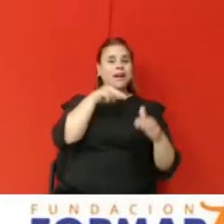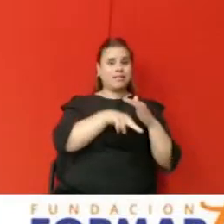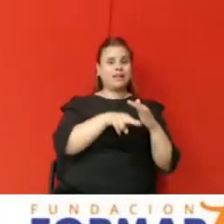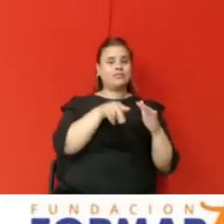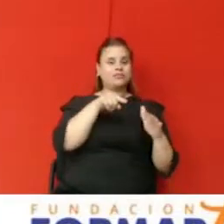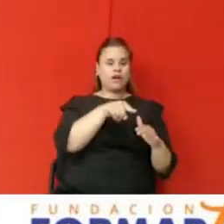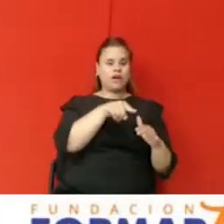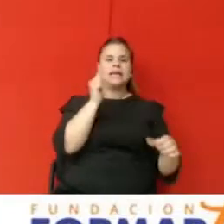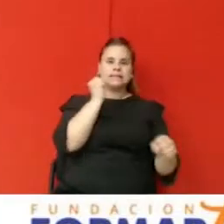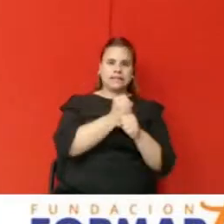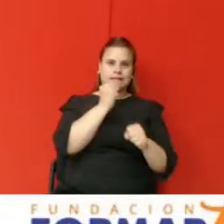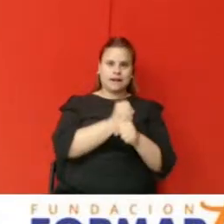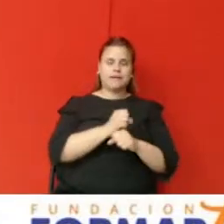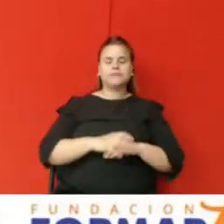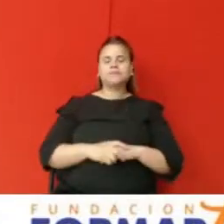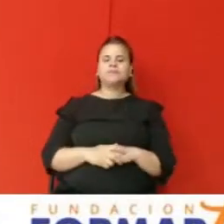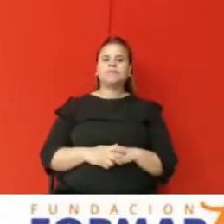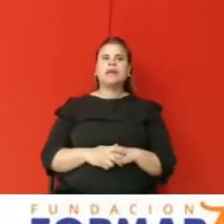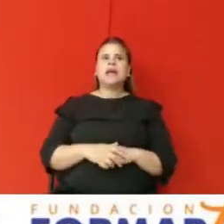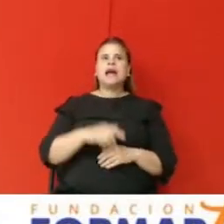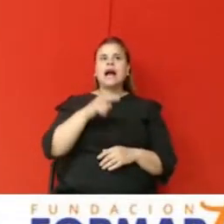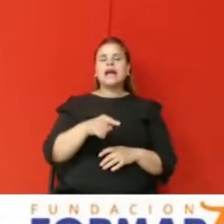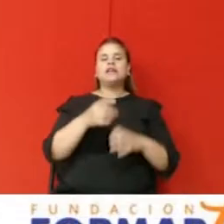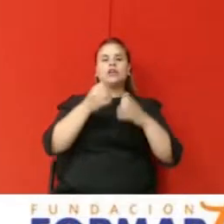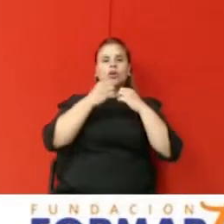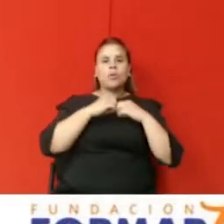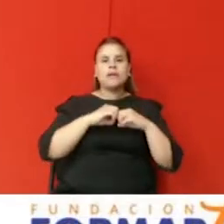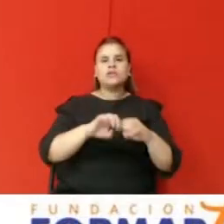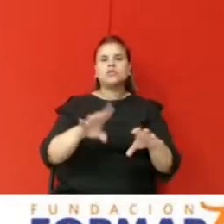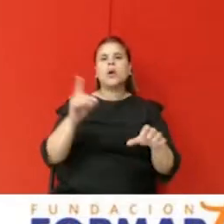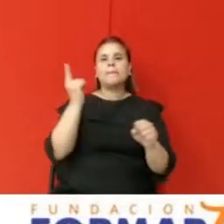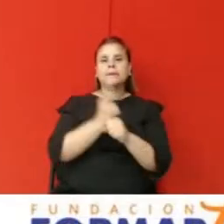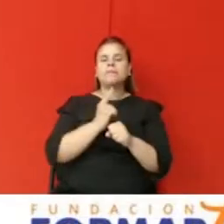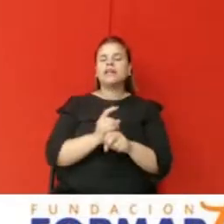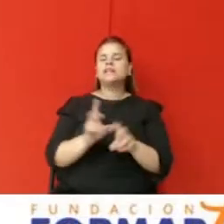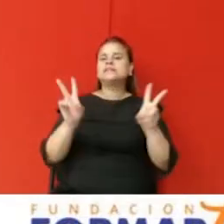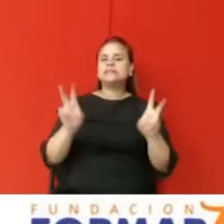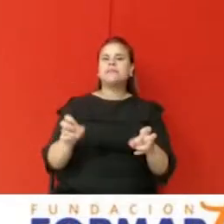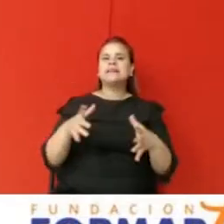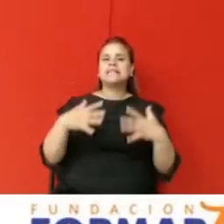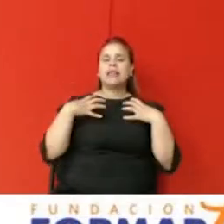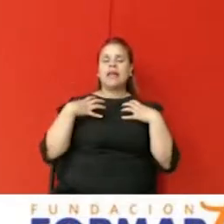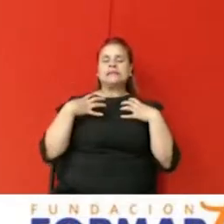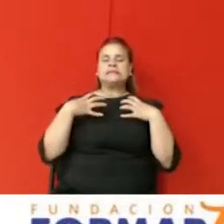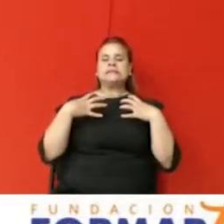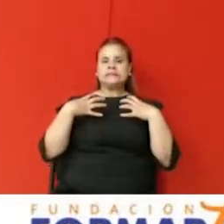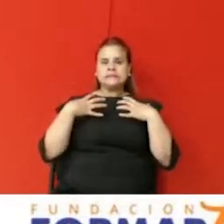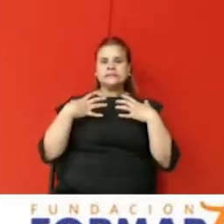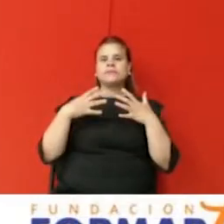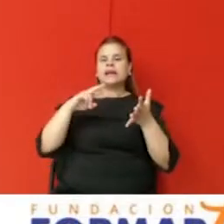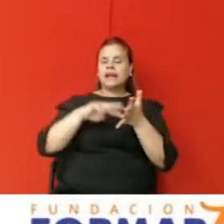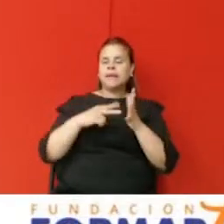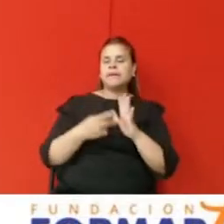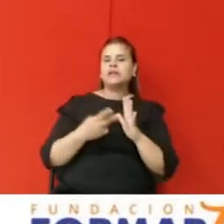El aprendizaje de la patología del distrés respiratorio en los que hicimos terapia intensiva no se había